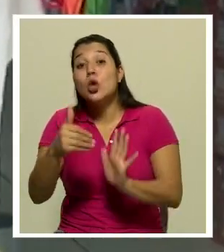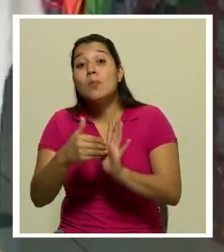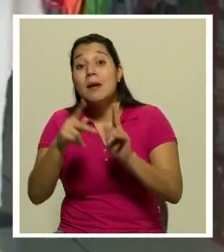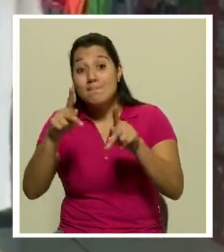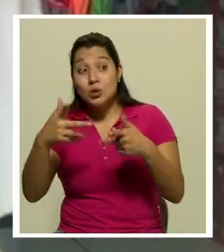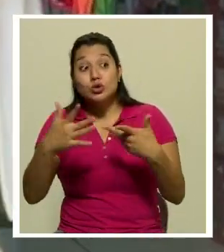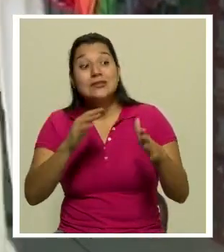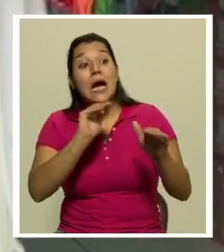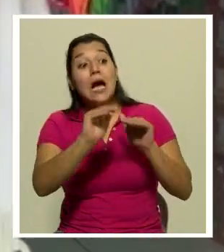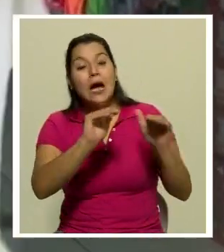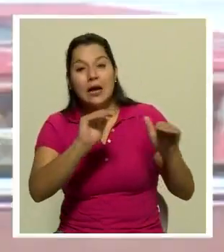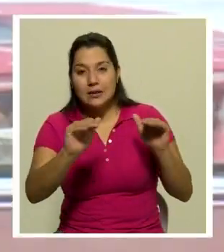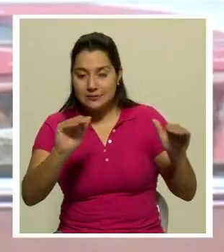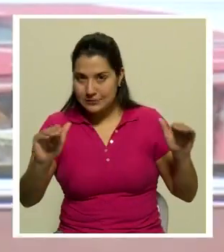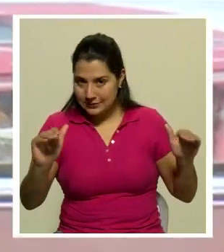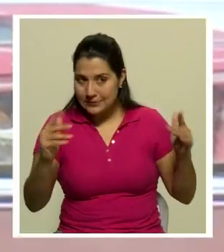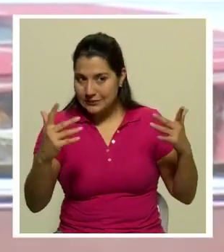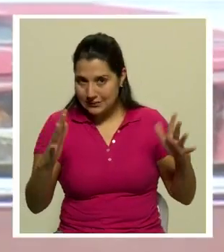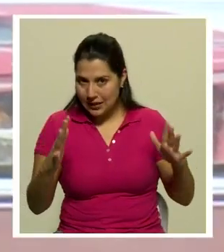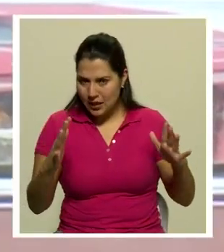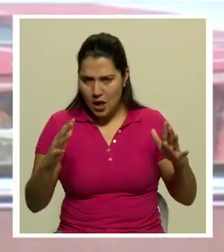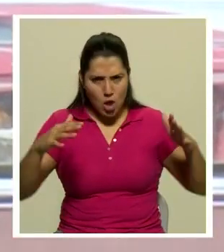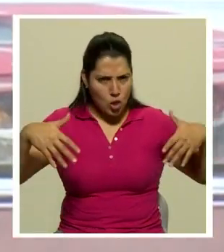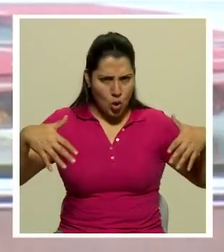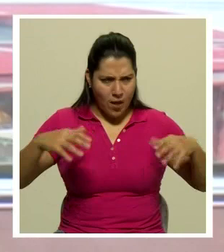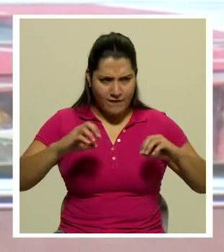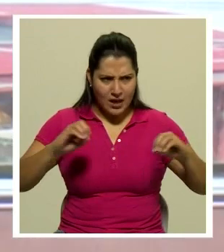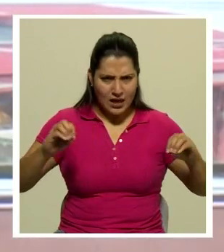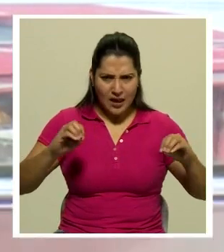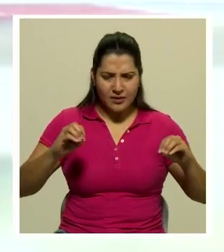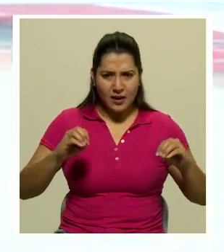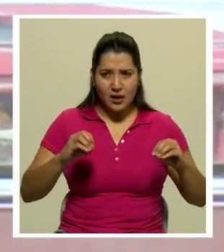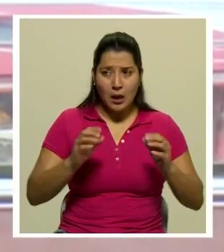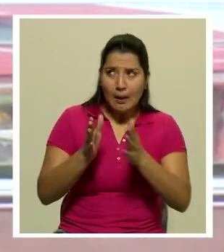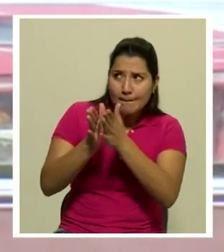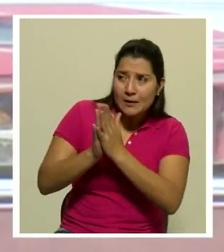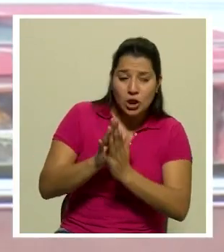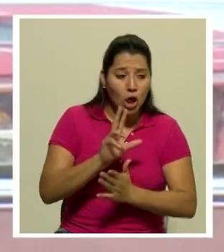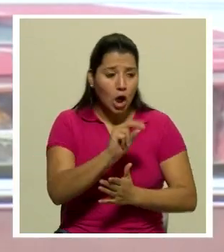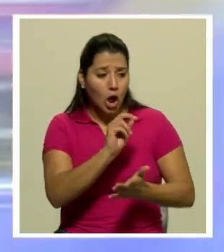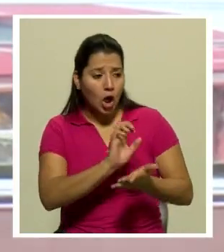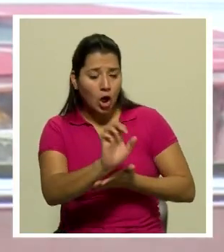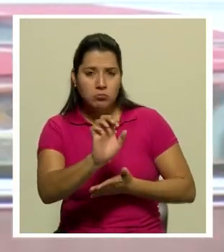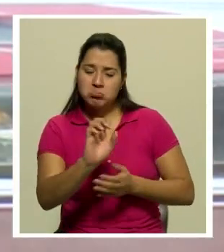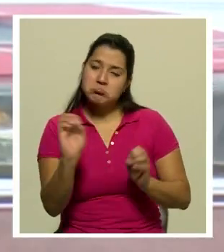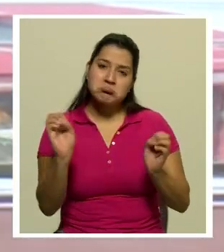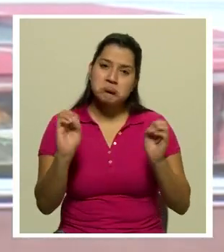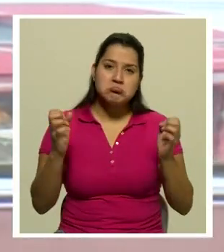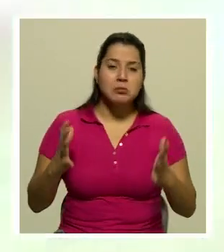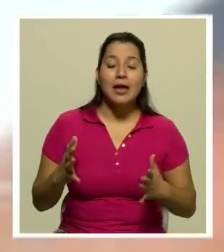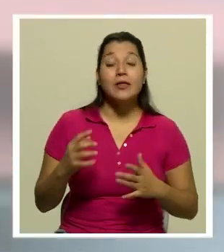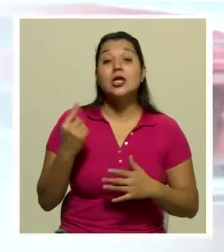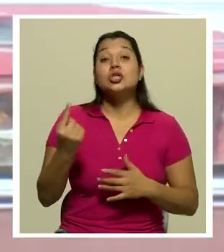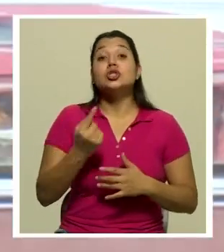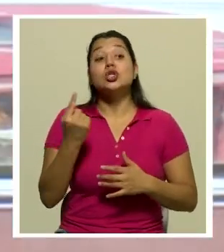de momento no se ha informado de rechazo a nadie. Dinarte detalló que el bono solamente se le negaría a quienes no se han